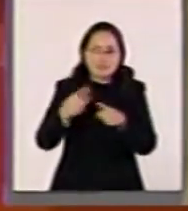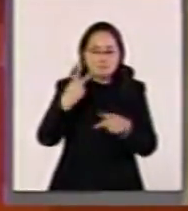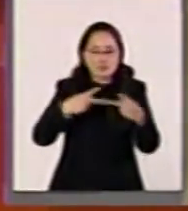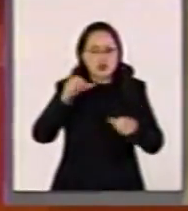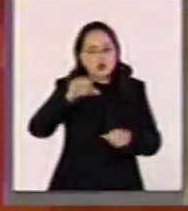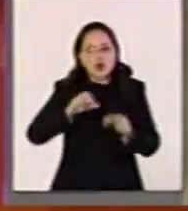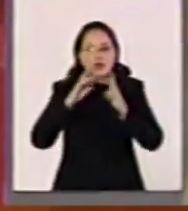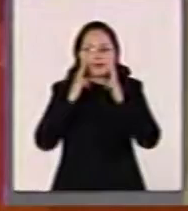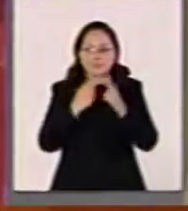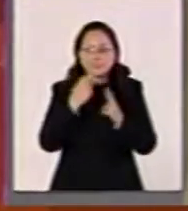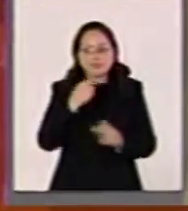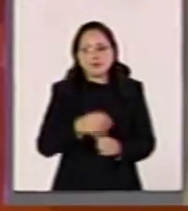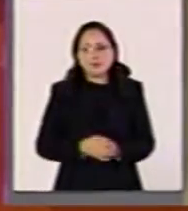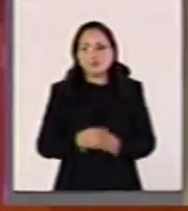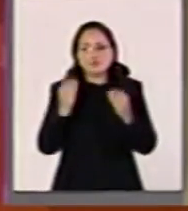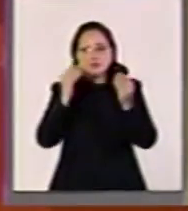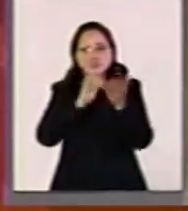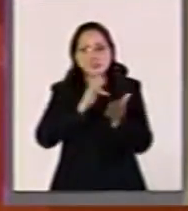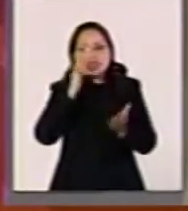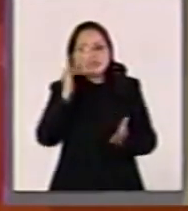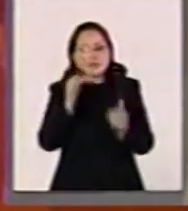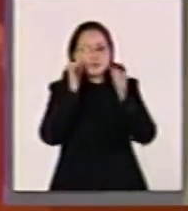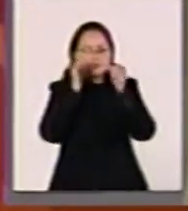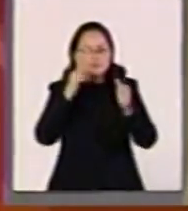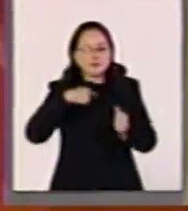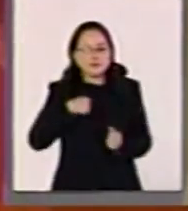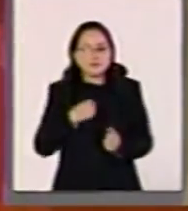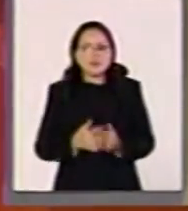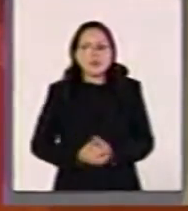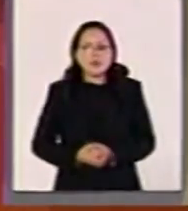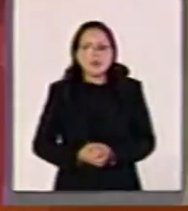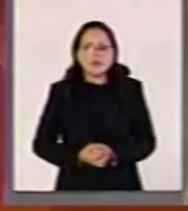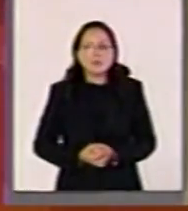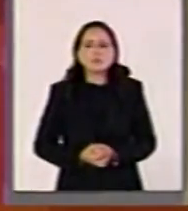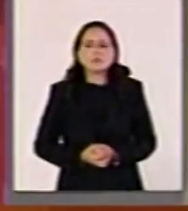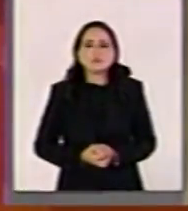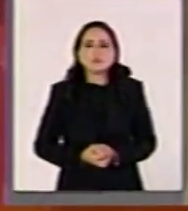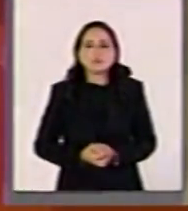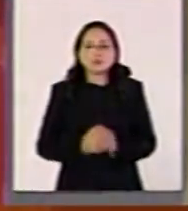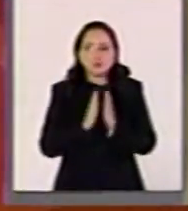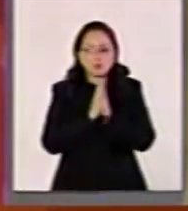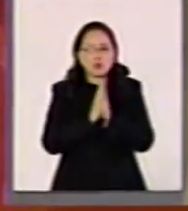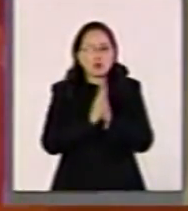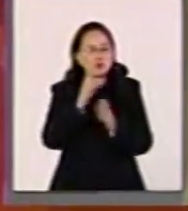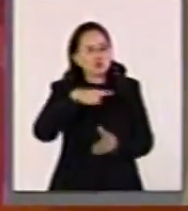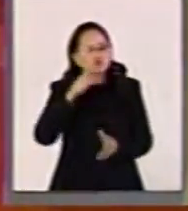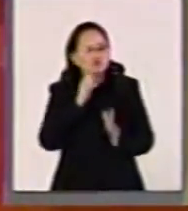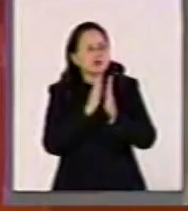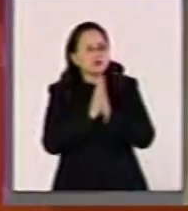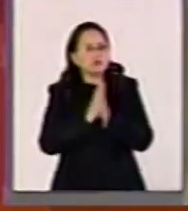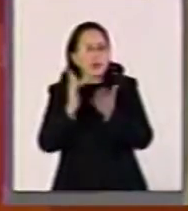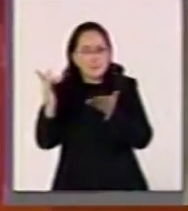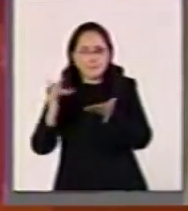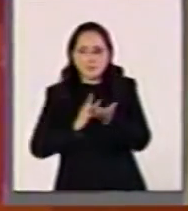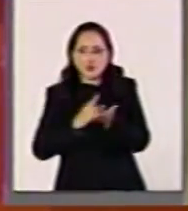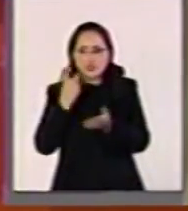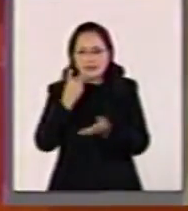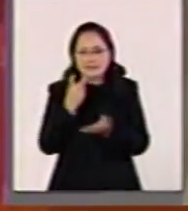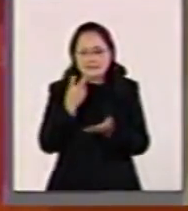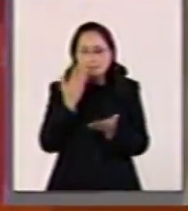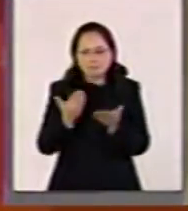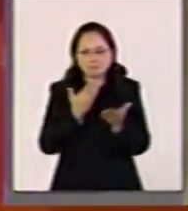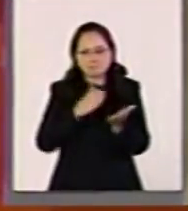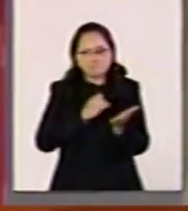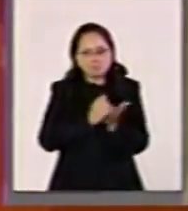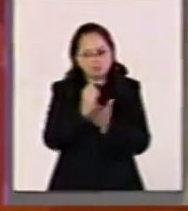Senadores. Muchas gracias a todos ustedes por su atención y les pedimos que sean tan gentiles de apoyar el dictamen que